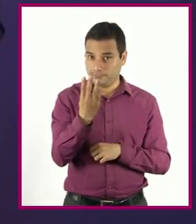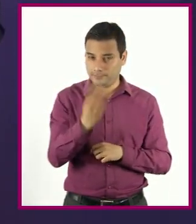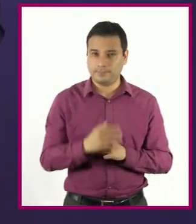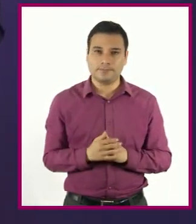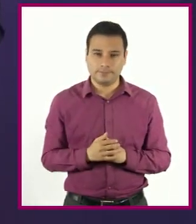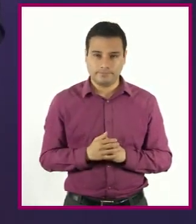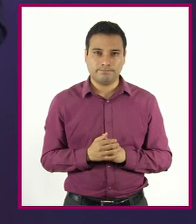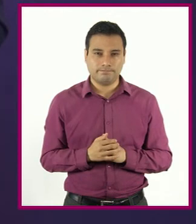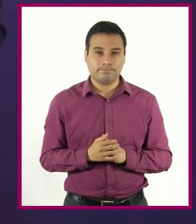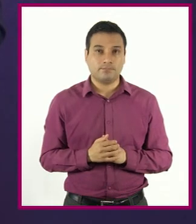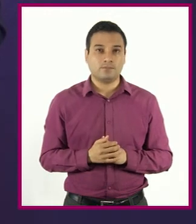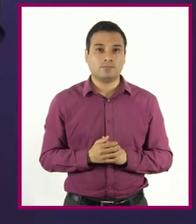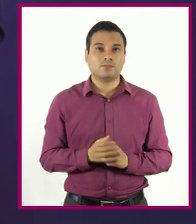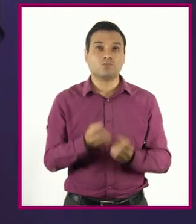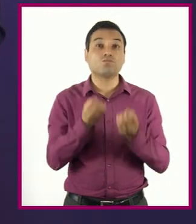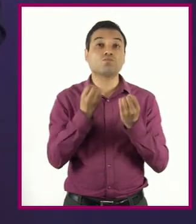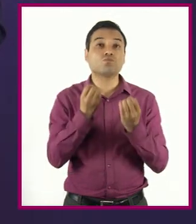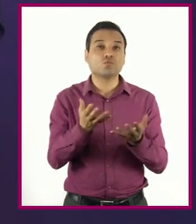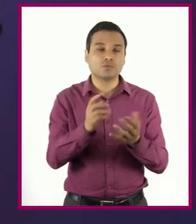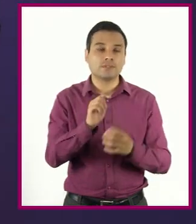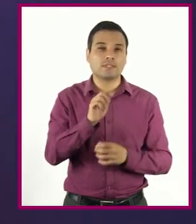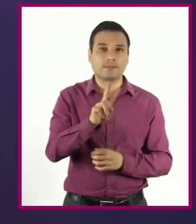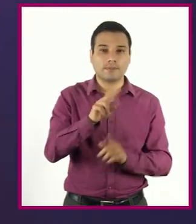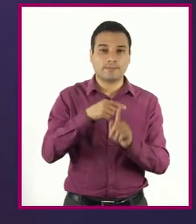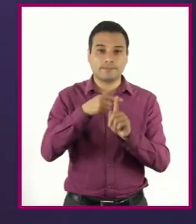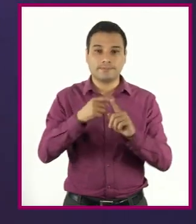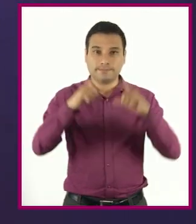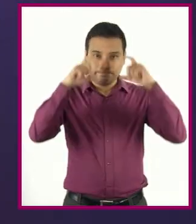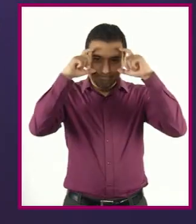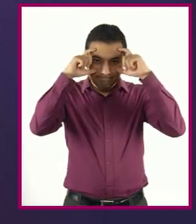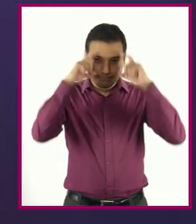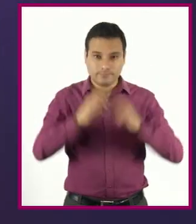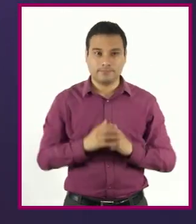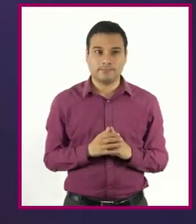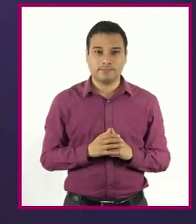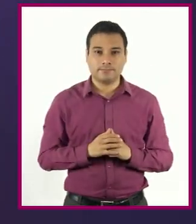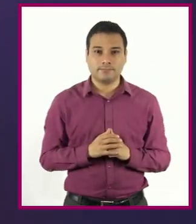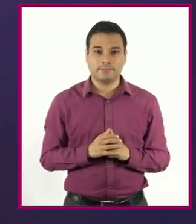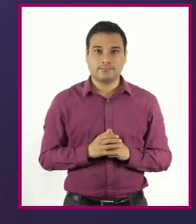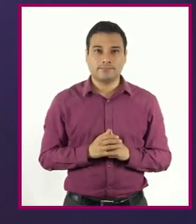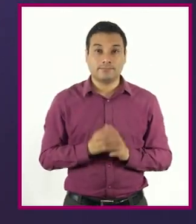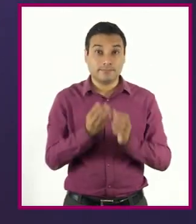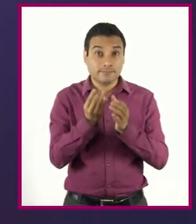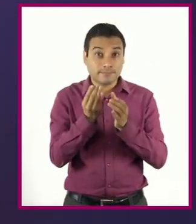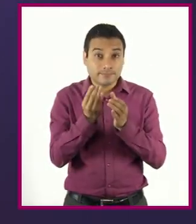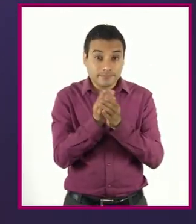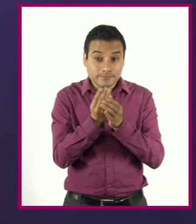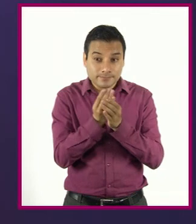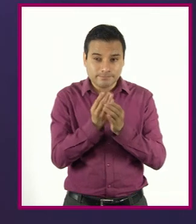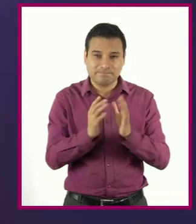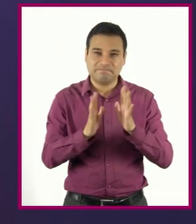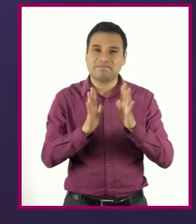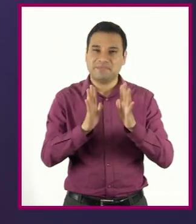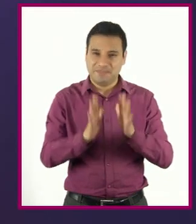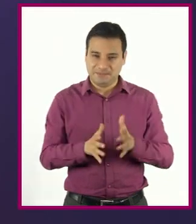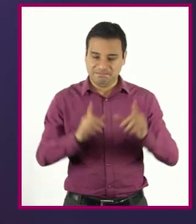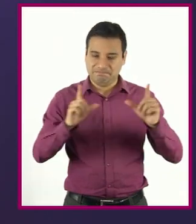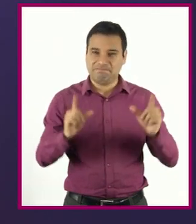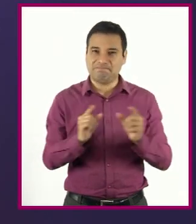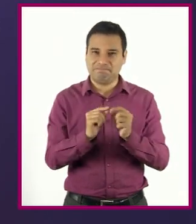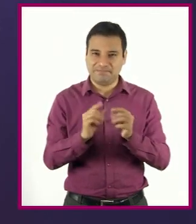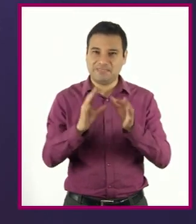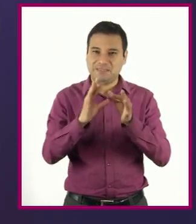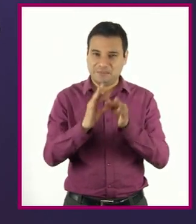obsequia a los compradores unos lentes oscuros como estos. Durante la sesión, se hizo un recuento sobre